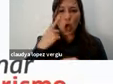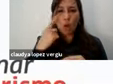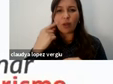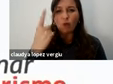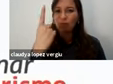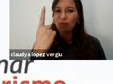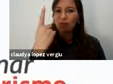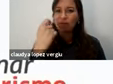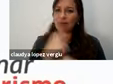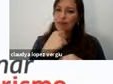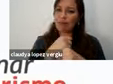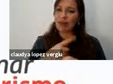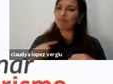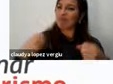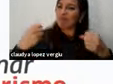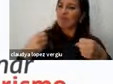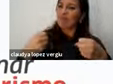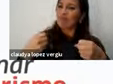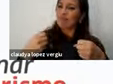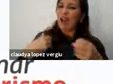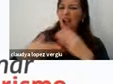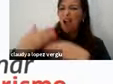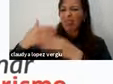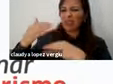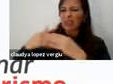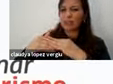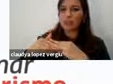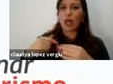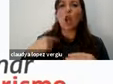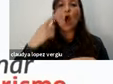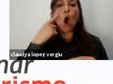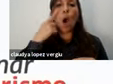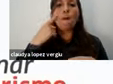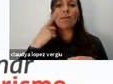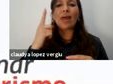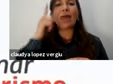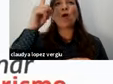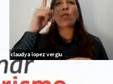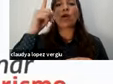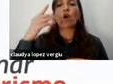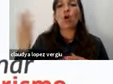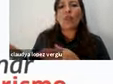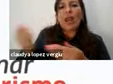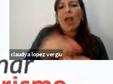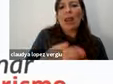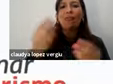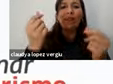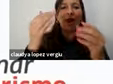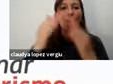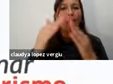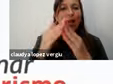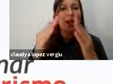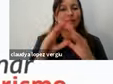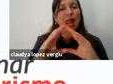único, lo que se creía acá en la sierra, ¿no? Que el hombre era el único que podía traer ayuda económica a la